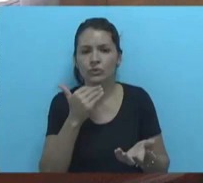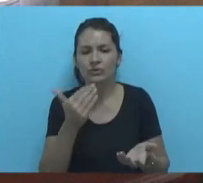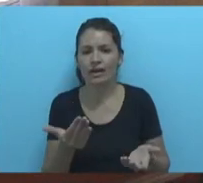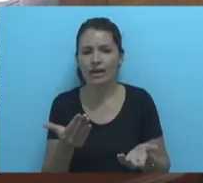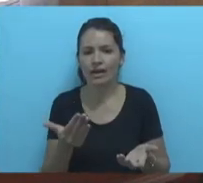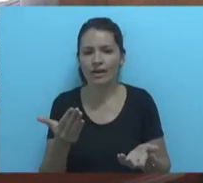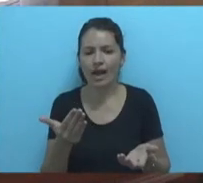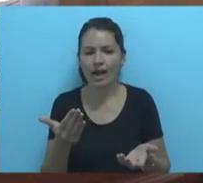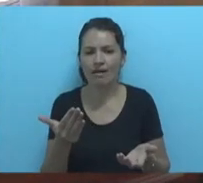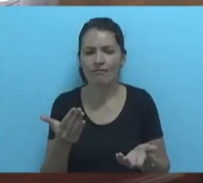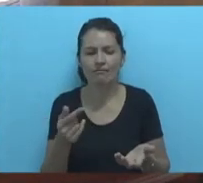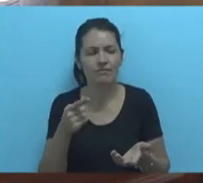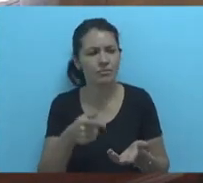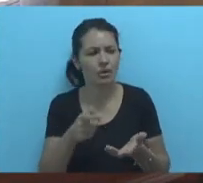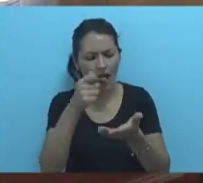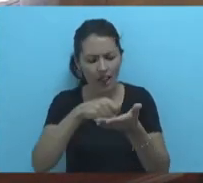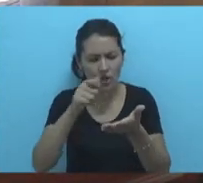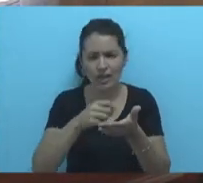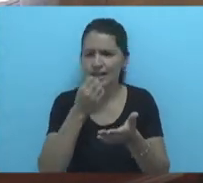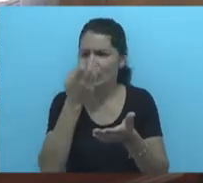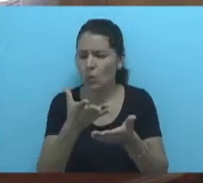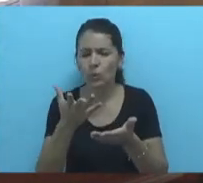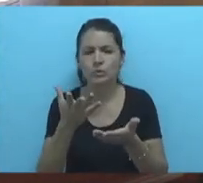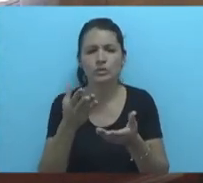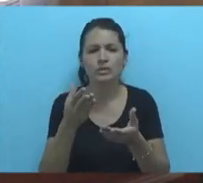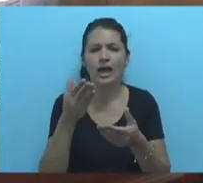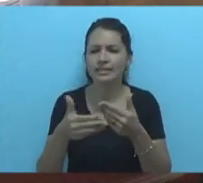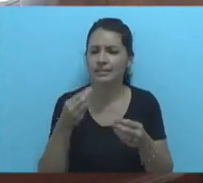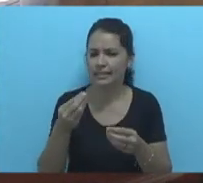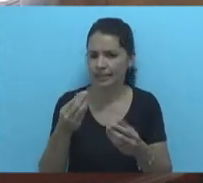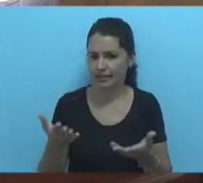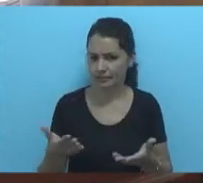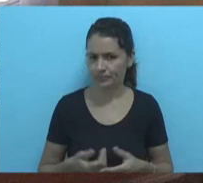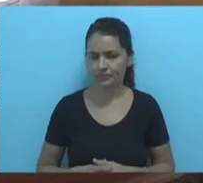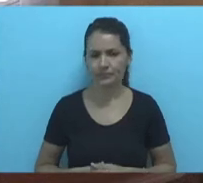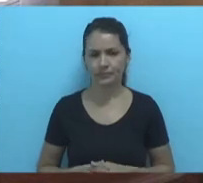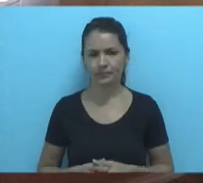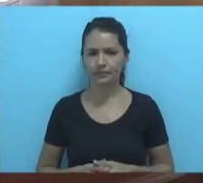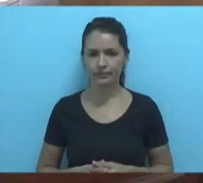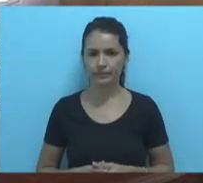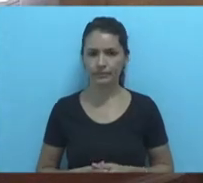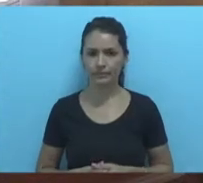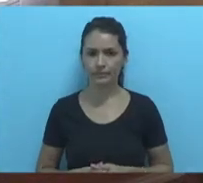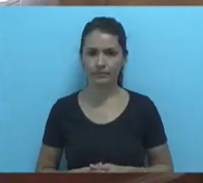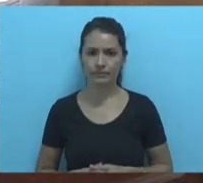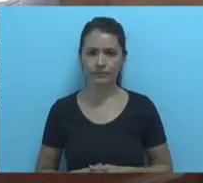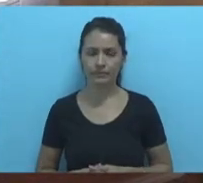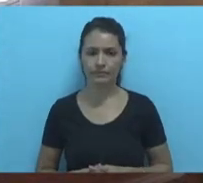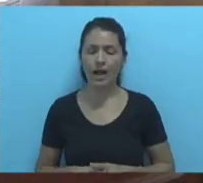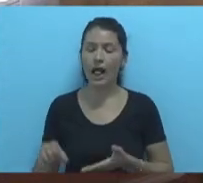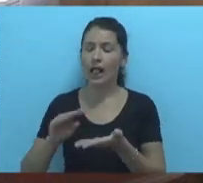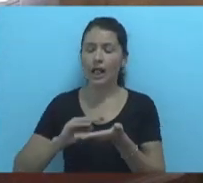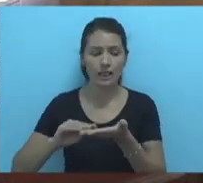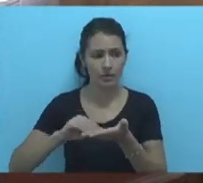facilitar las denuncias que muchas veces en las comisarías no toman o incluso los violentan. También acompañamos el pedido del diputado